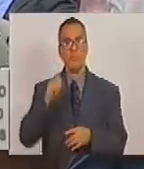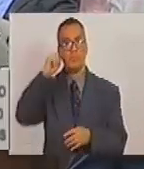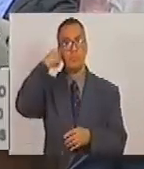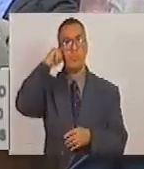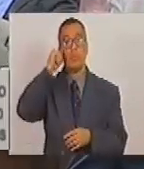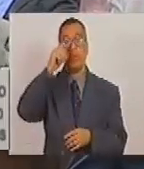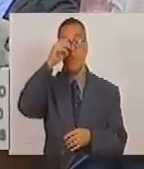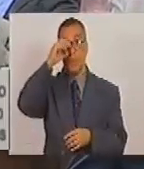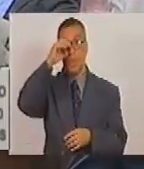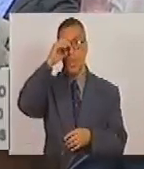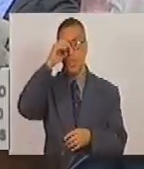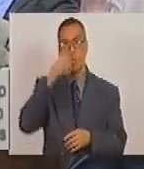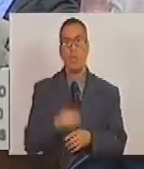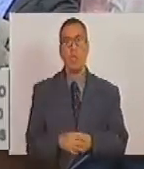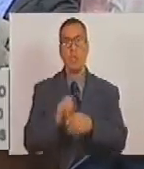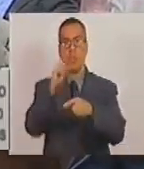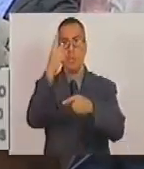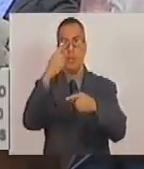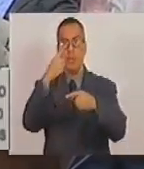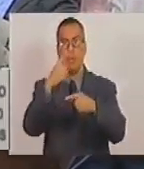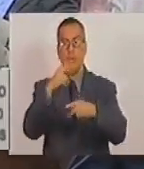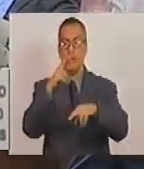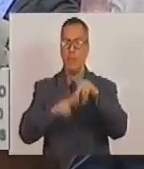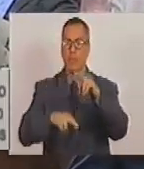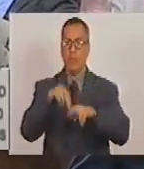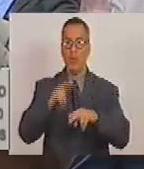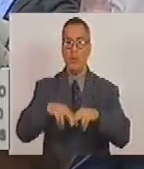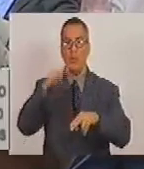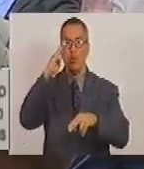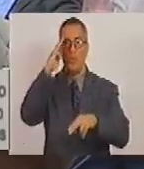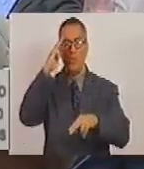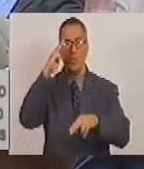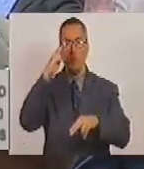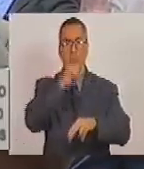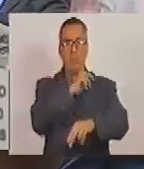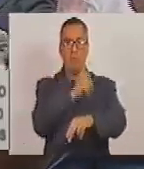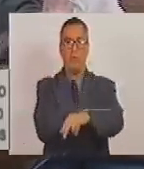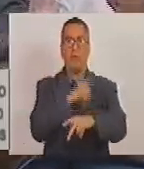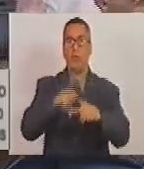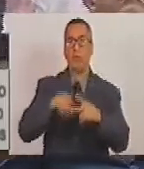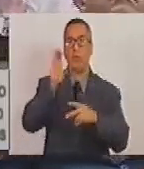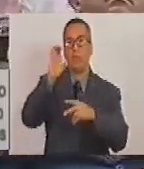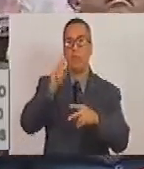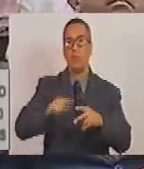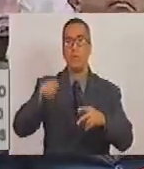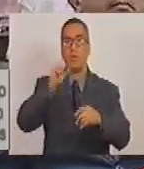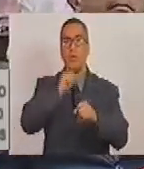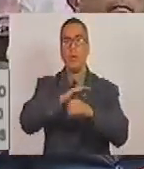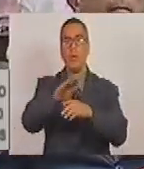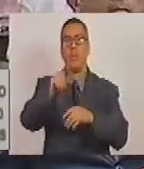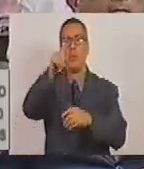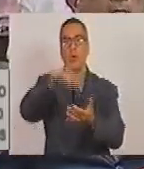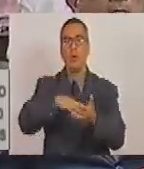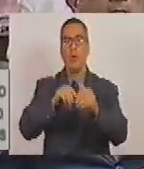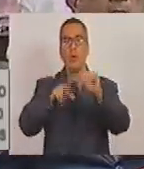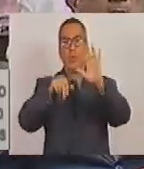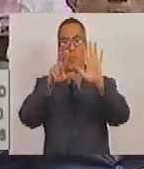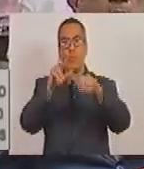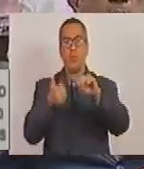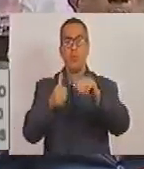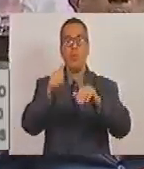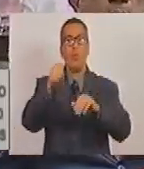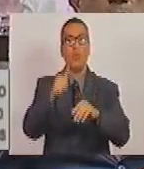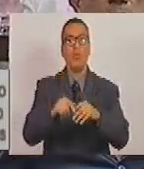Recordando que la primera conformación de las fuerzas patriotas fueron delegadas en 1810, después